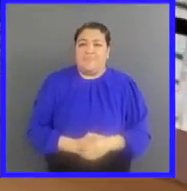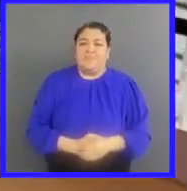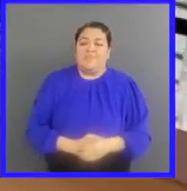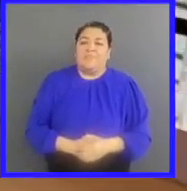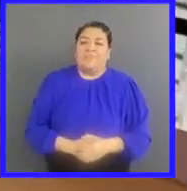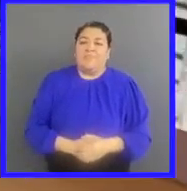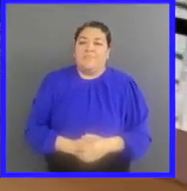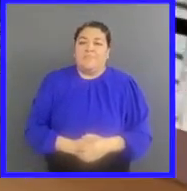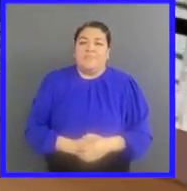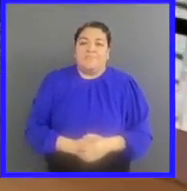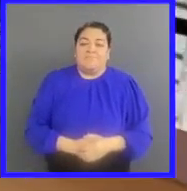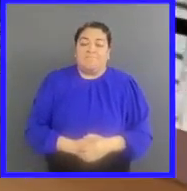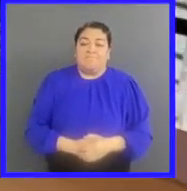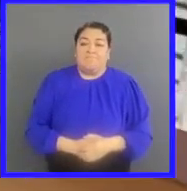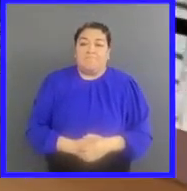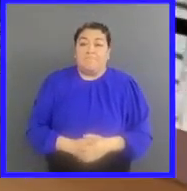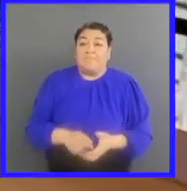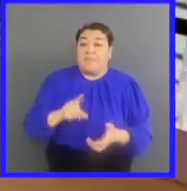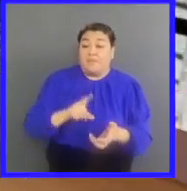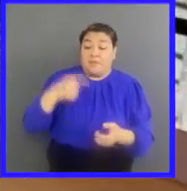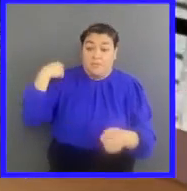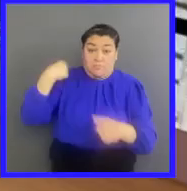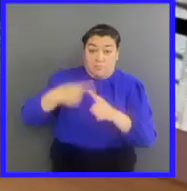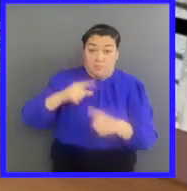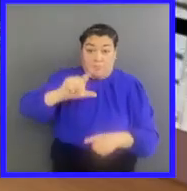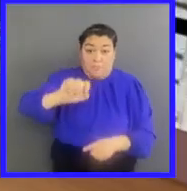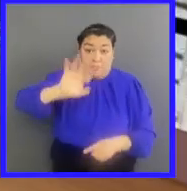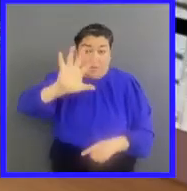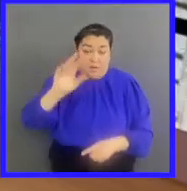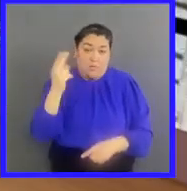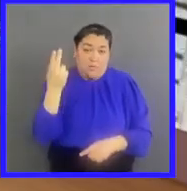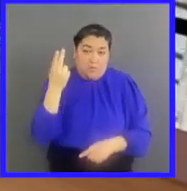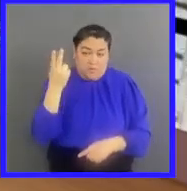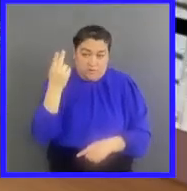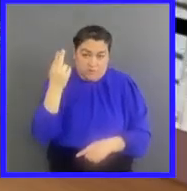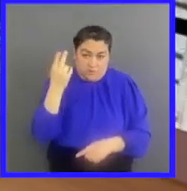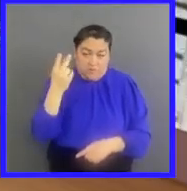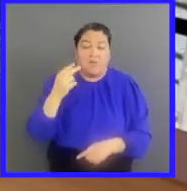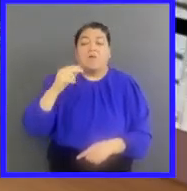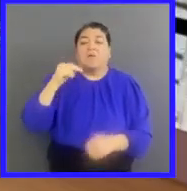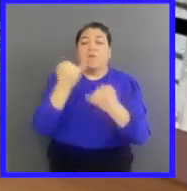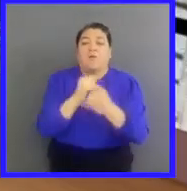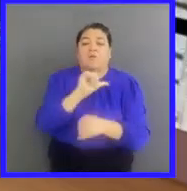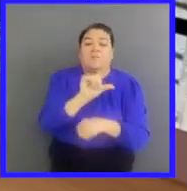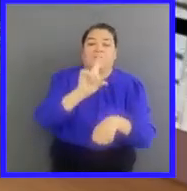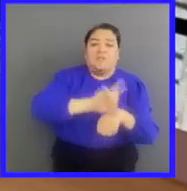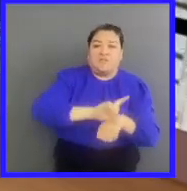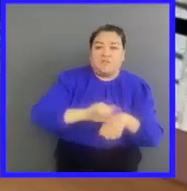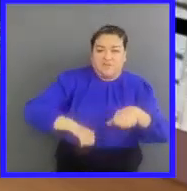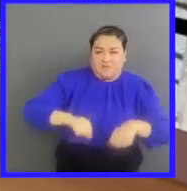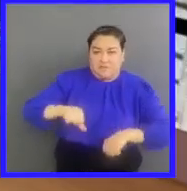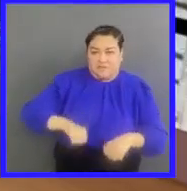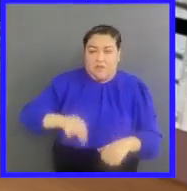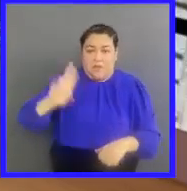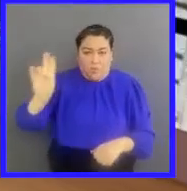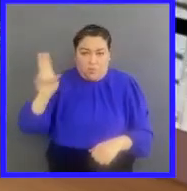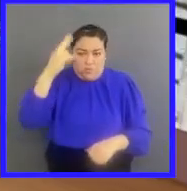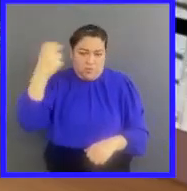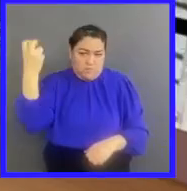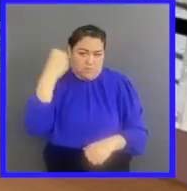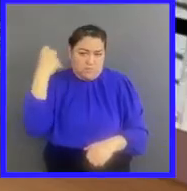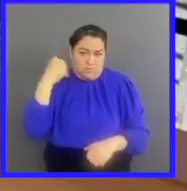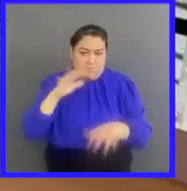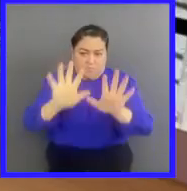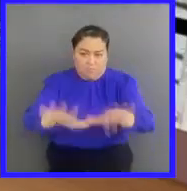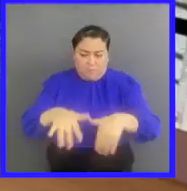En el marco del 25N y en los 16 días de activismo en la UNAM, se llevó a cabo el conversatorio Voces situadas